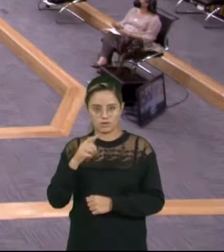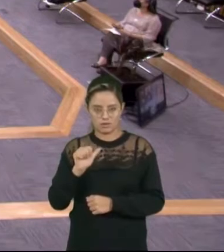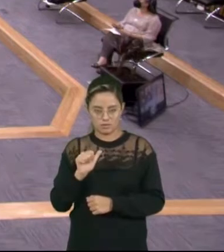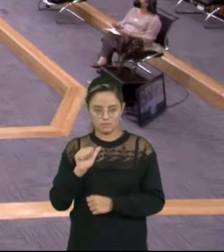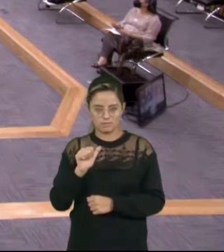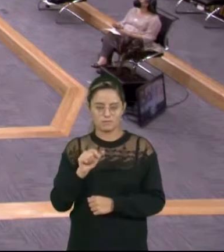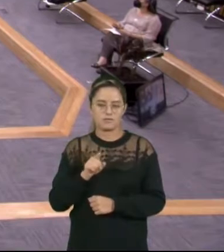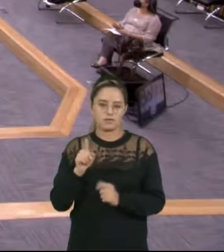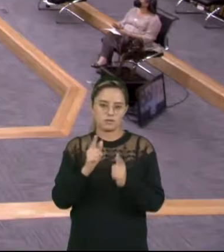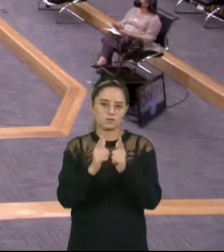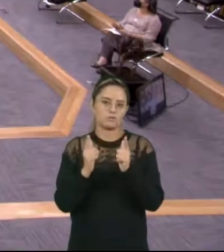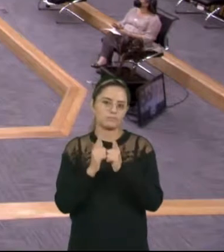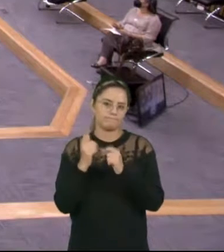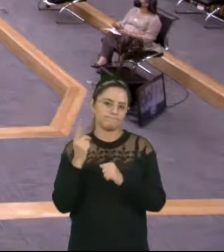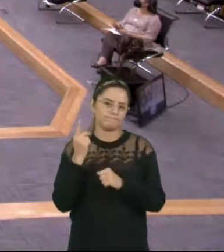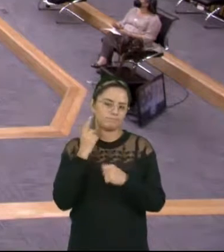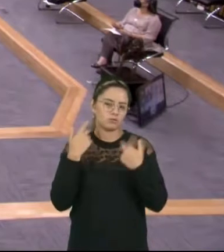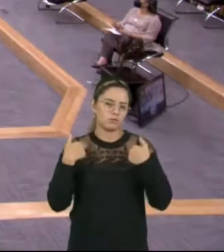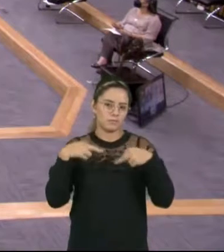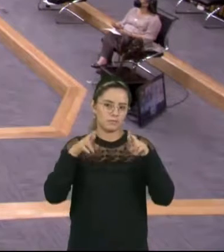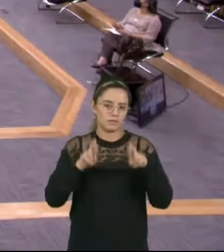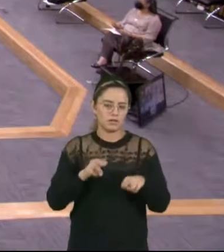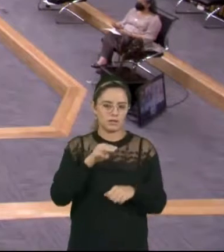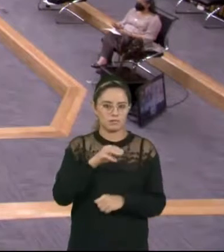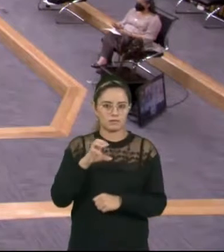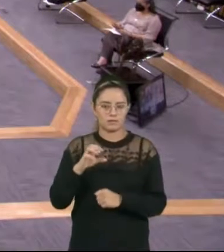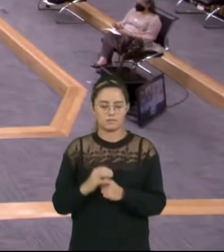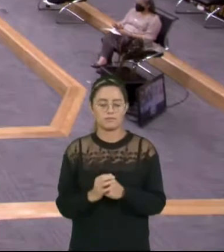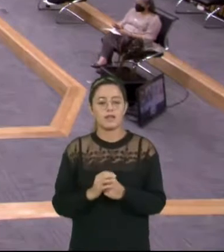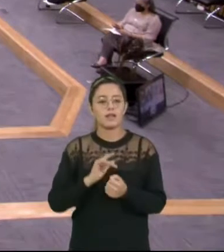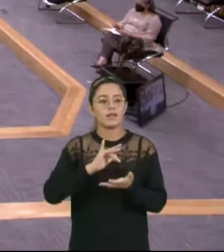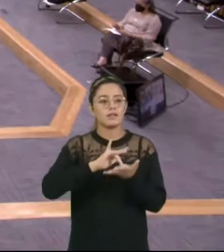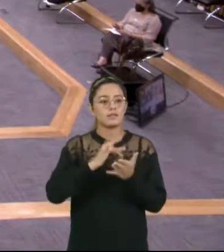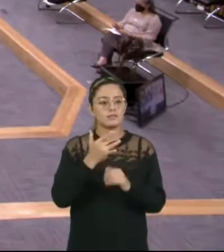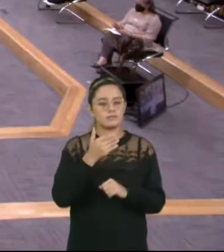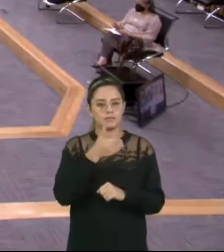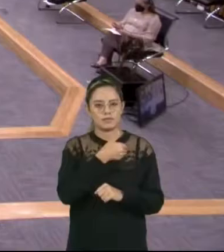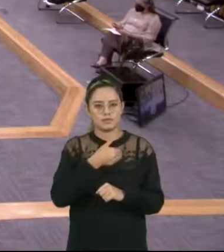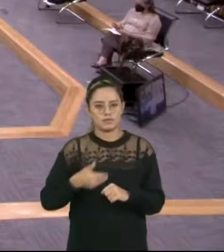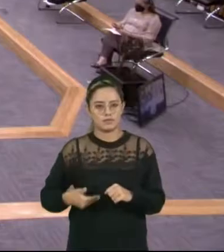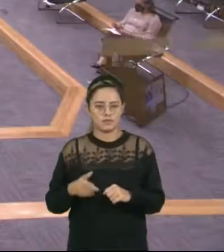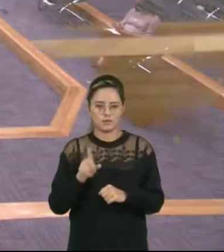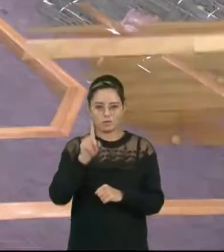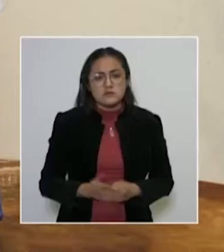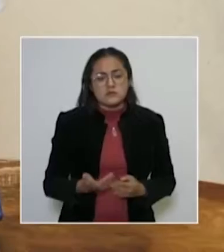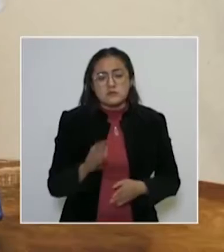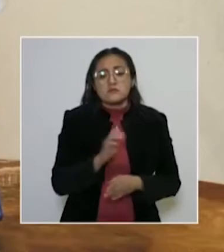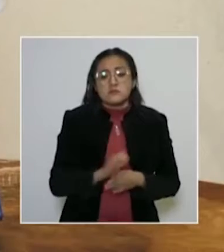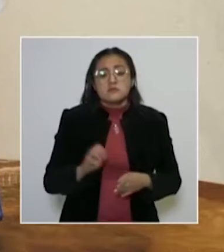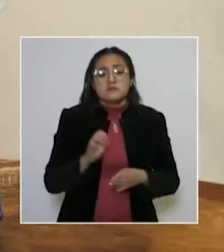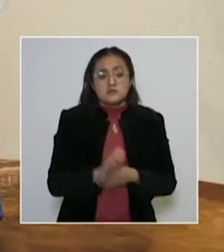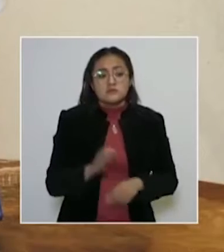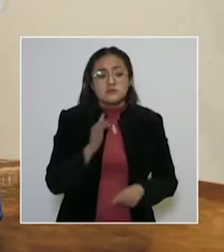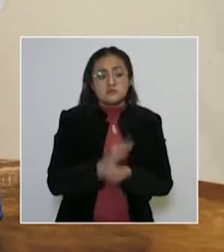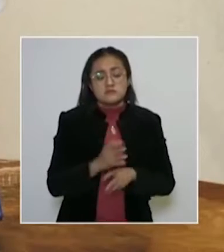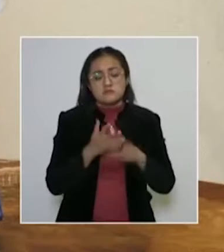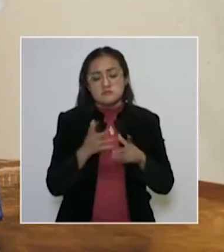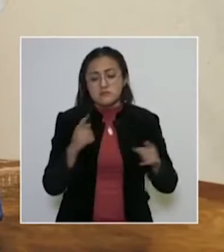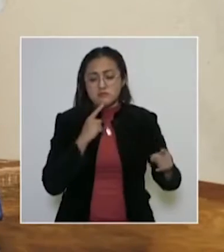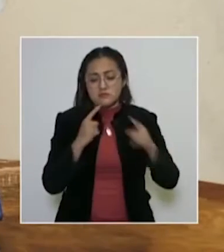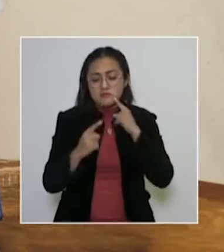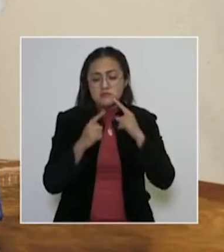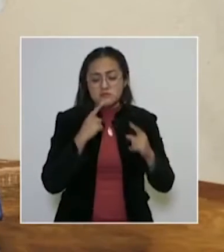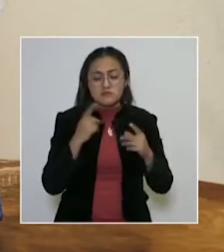que los organismos públicos locales electorales y tribunales electorales locales desaparezcan va a ser un gran debate político